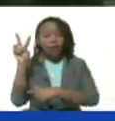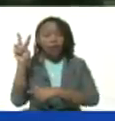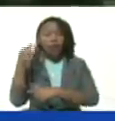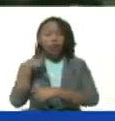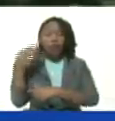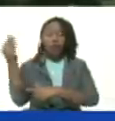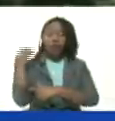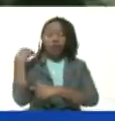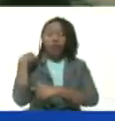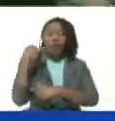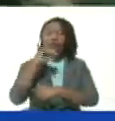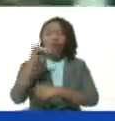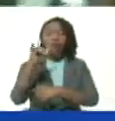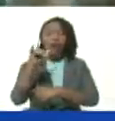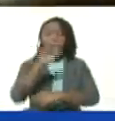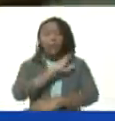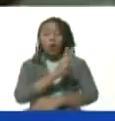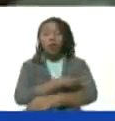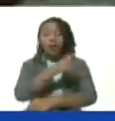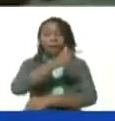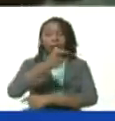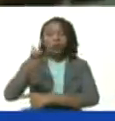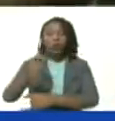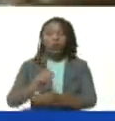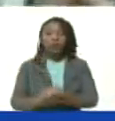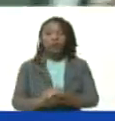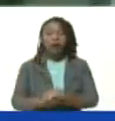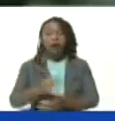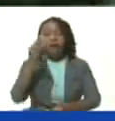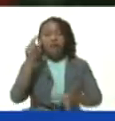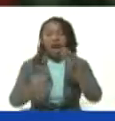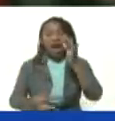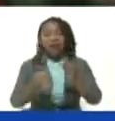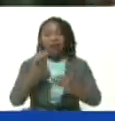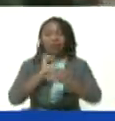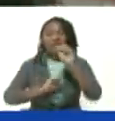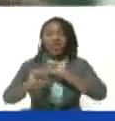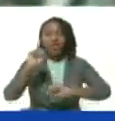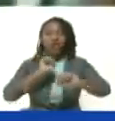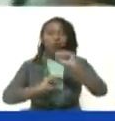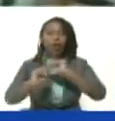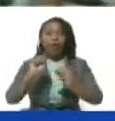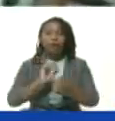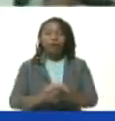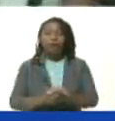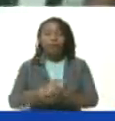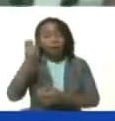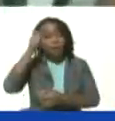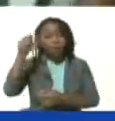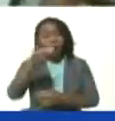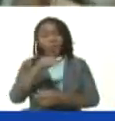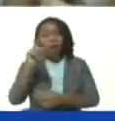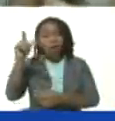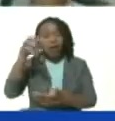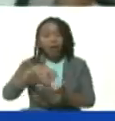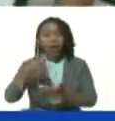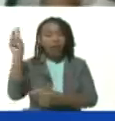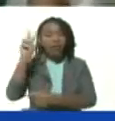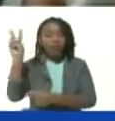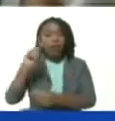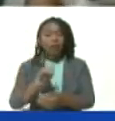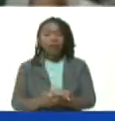informado por el Poder Ciudadano, la Fiscalía, la Defensoría del Pueblo, el Estado